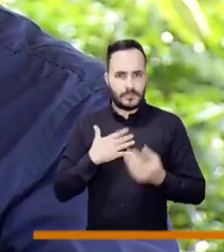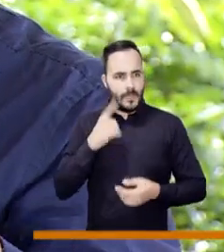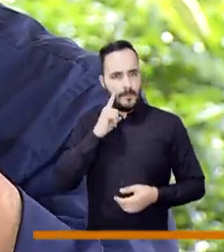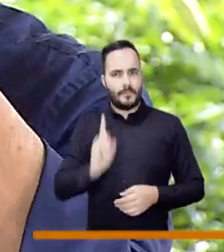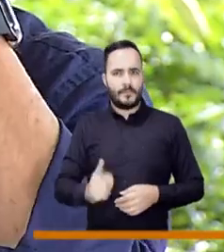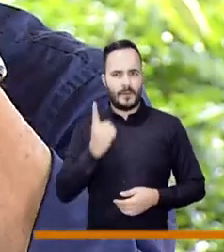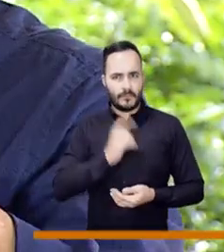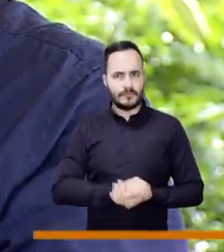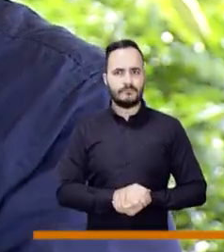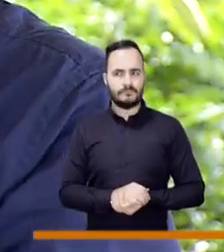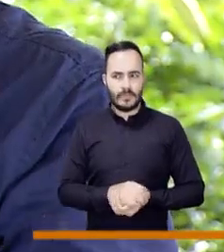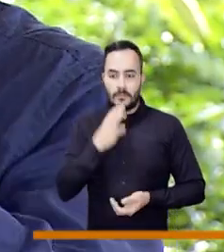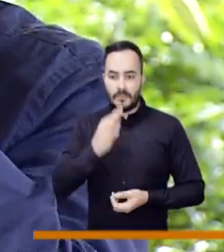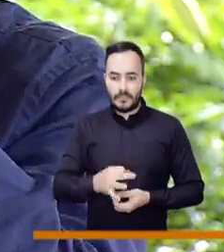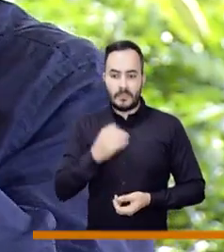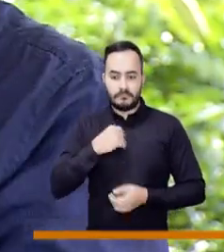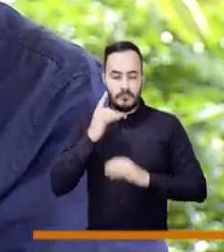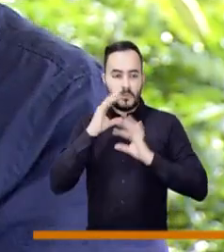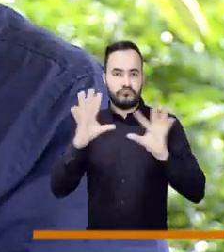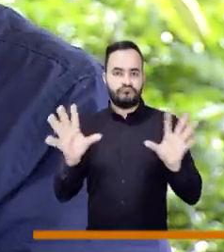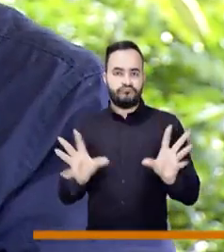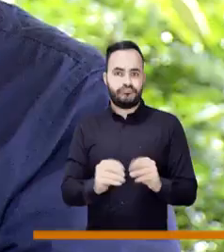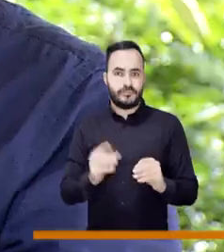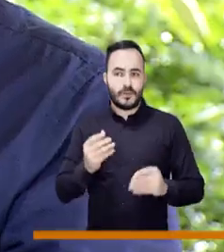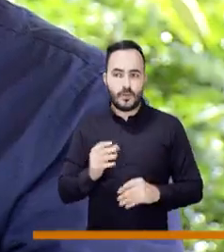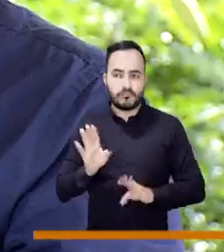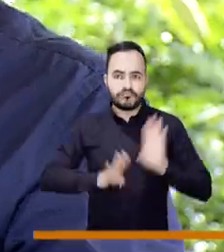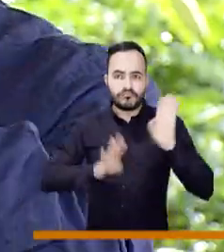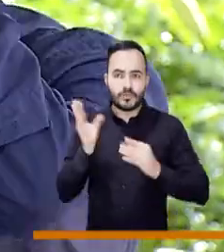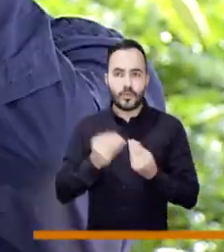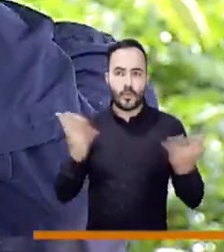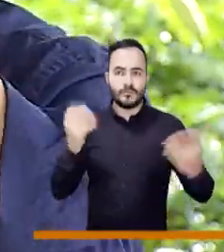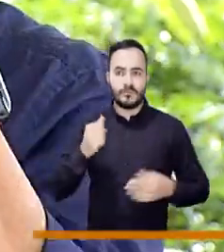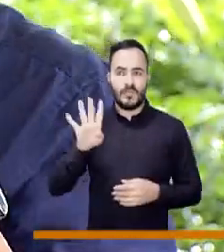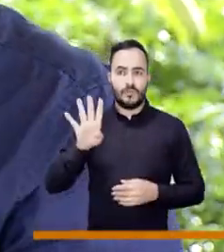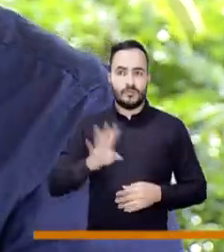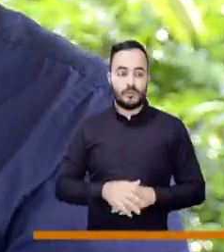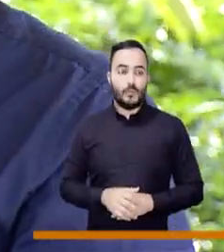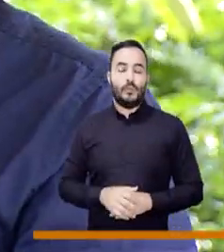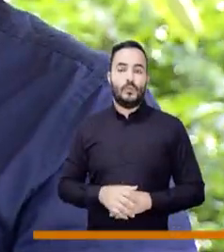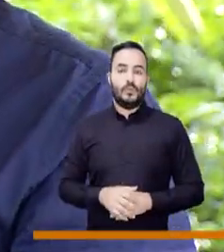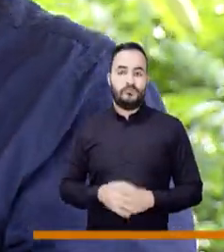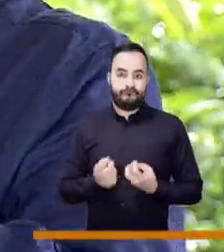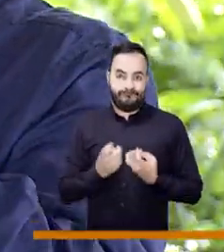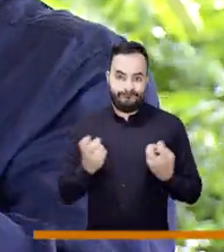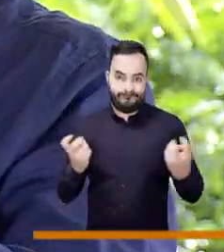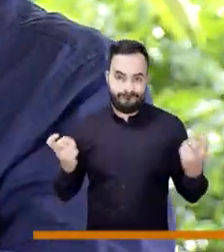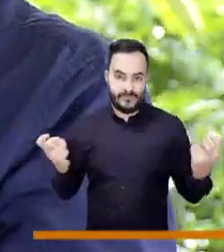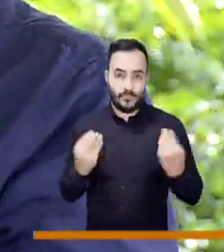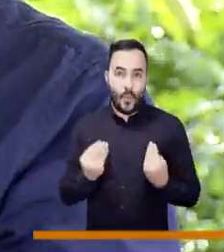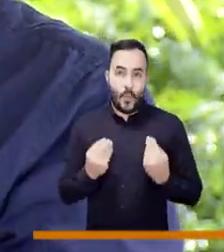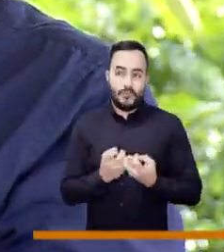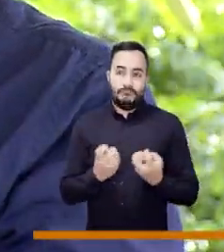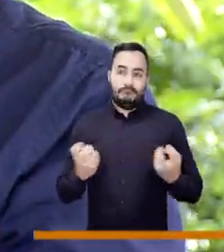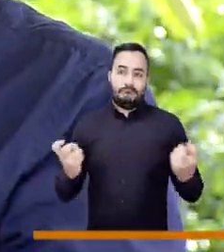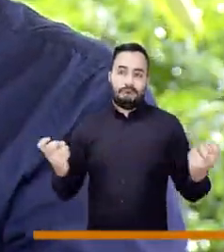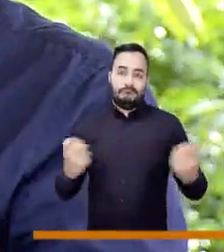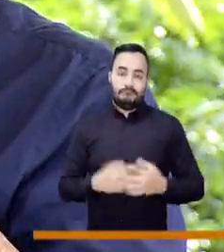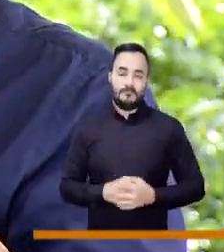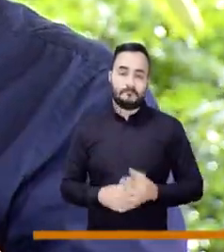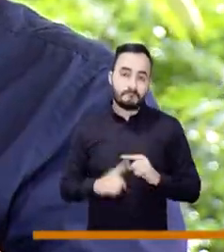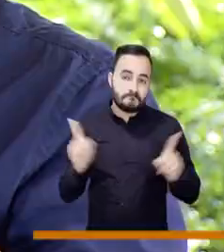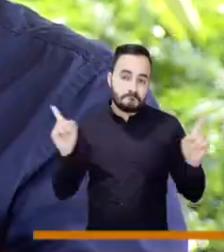caso. Nosotros, yo creo que vamos a terminar 14, y eso es un montón de gente, y eso está bien, pero